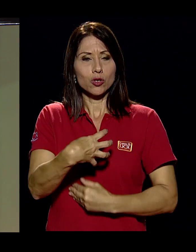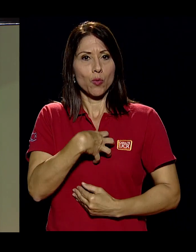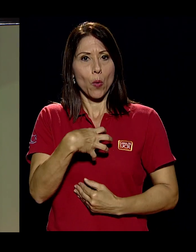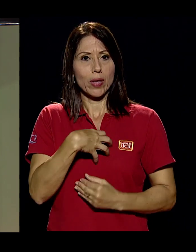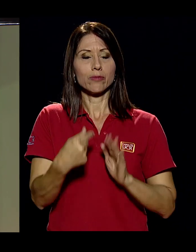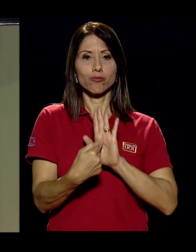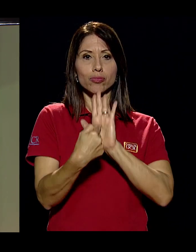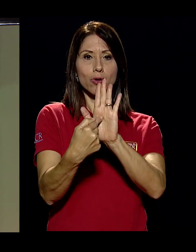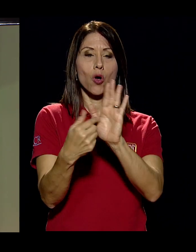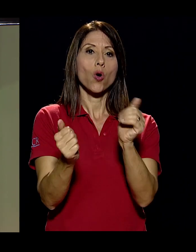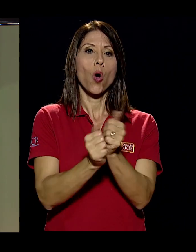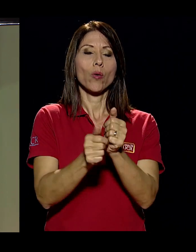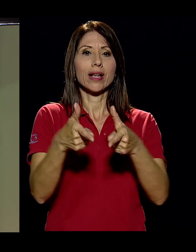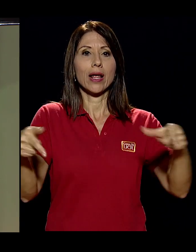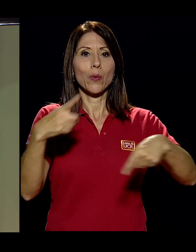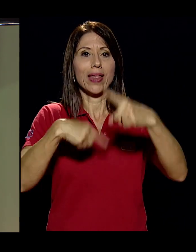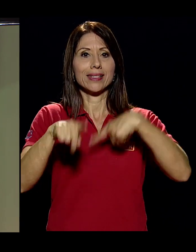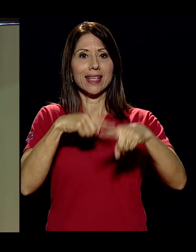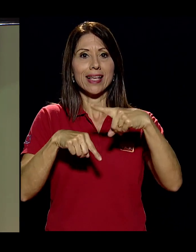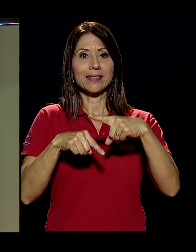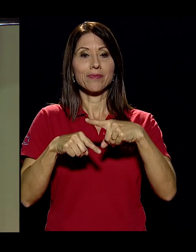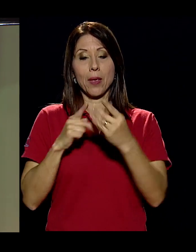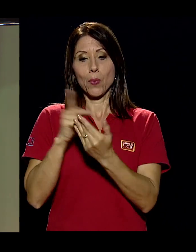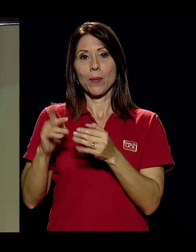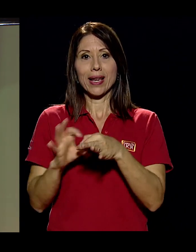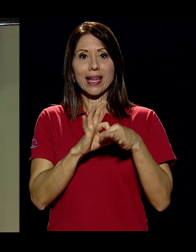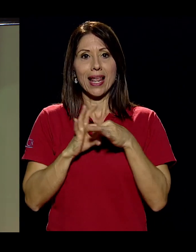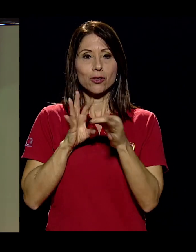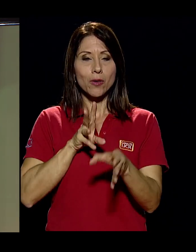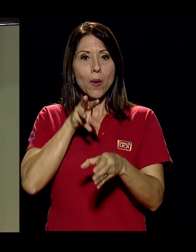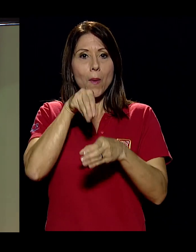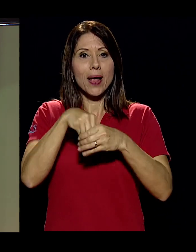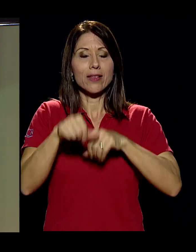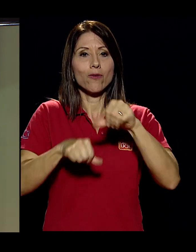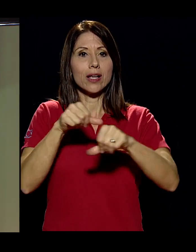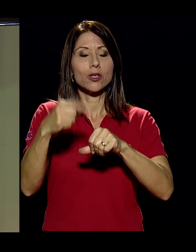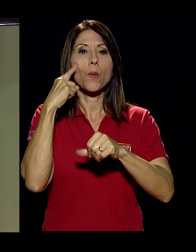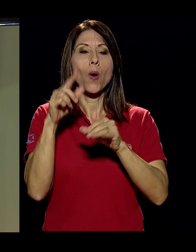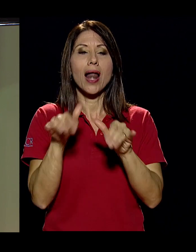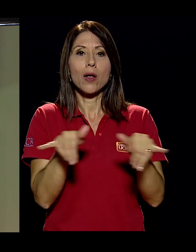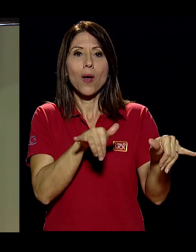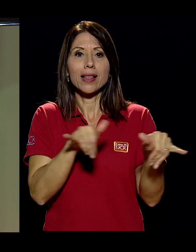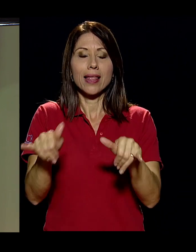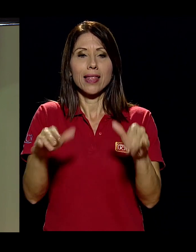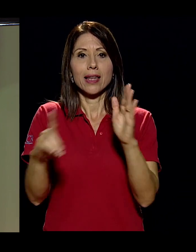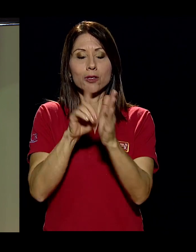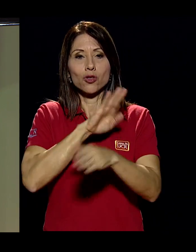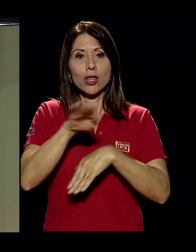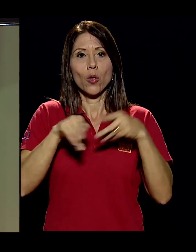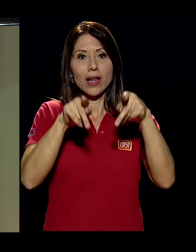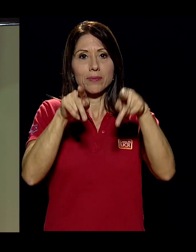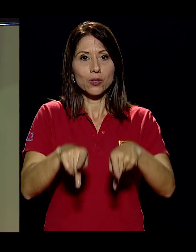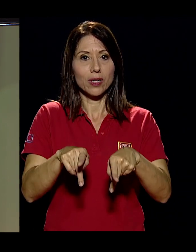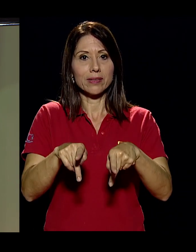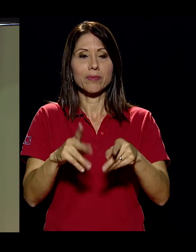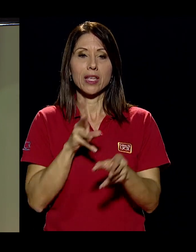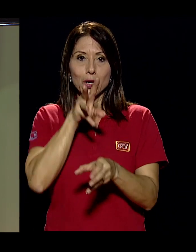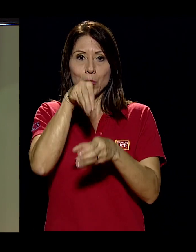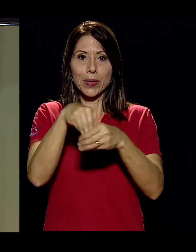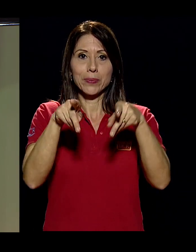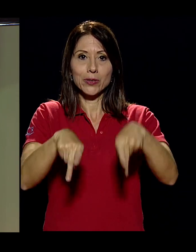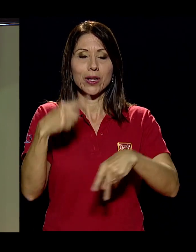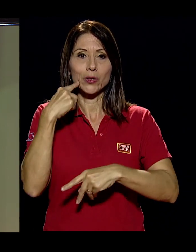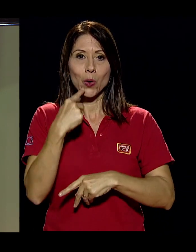nuestras producciones propias con lengua de señas y Nexus es parte también de este esfuerzo por la igualdad de derechos de todas las personas, incluidas las personas sordas.